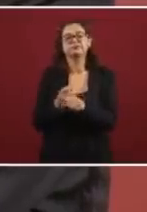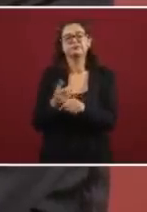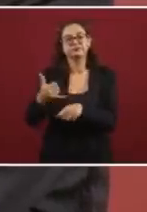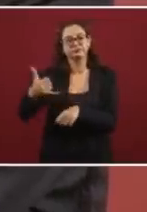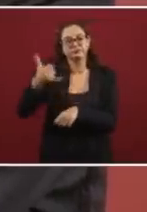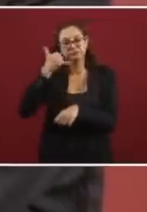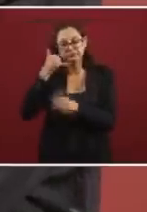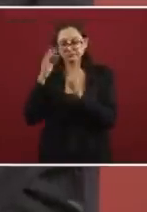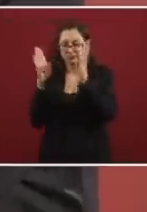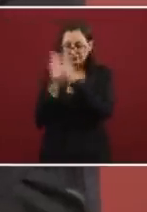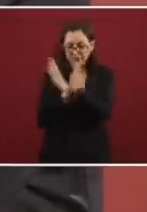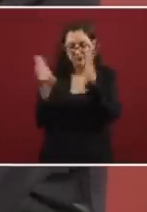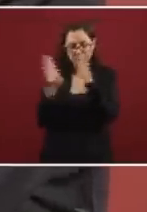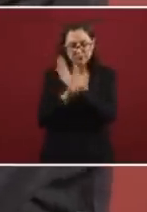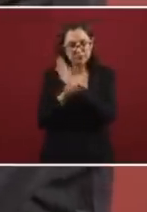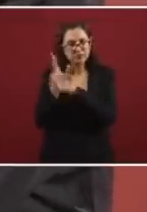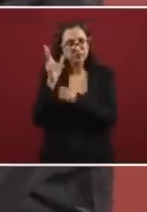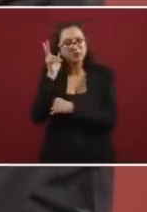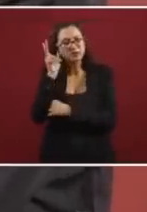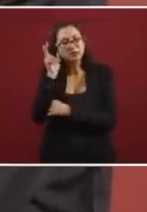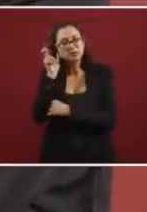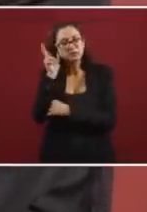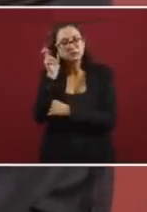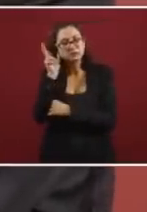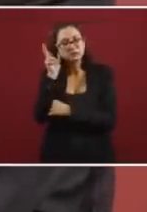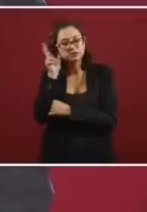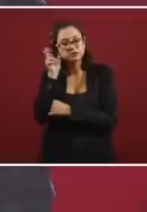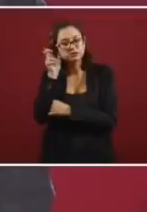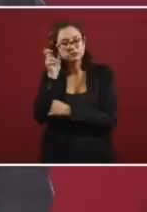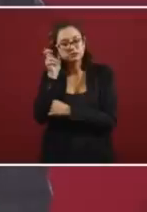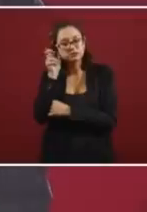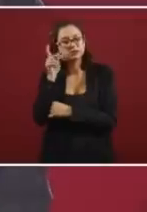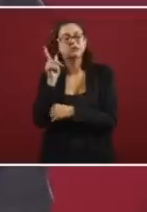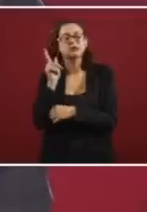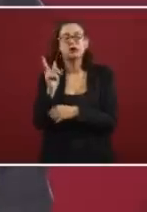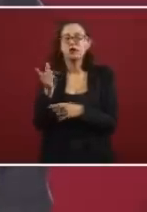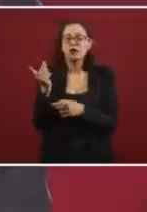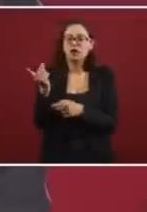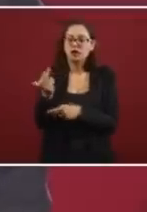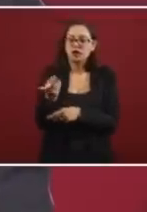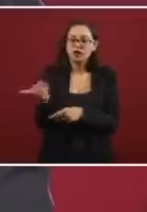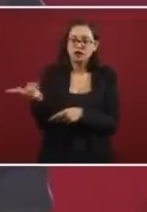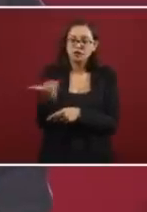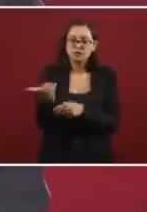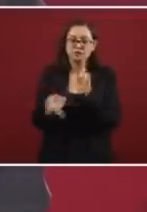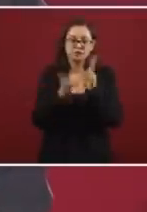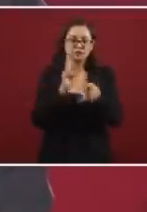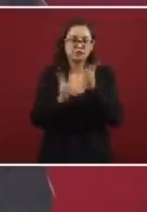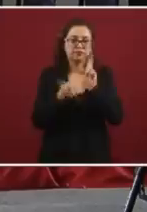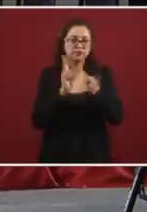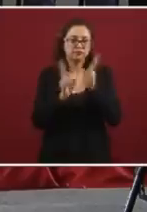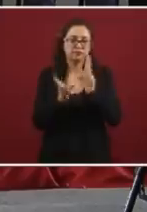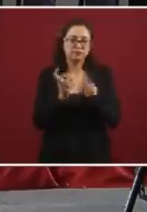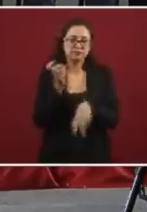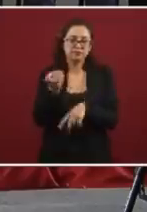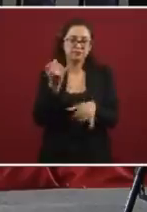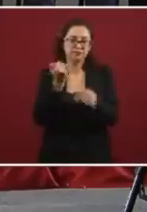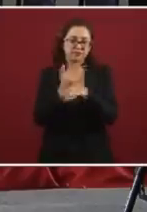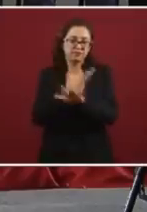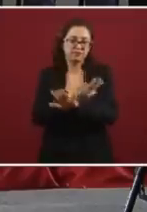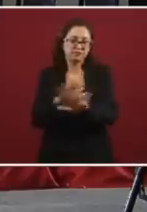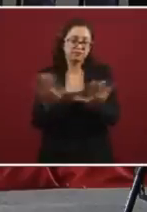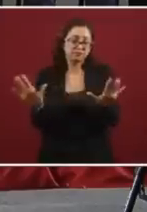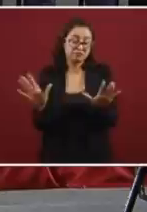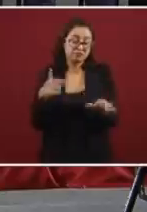y escuchan si conversaciones eso es la información que yo tengo